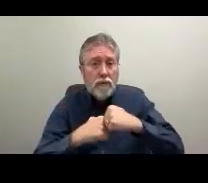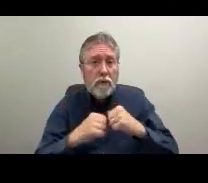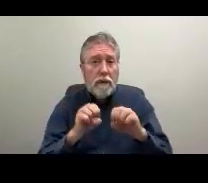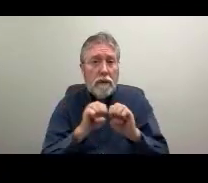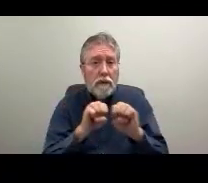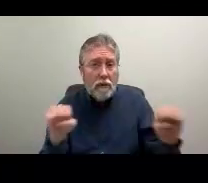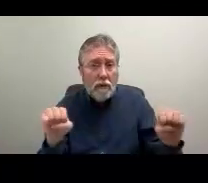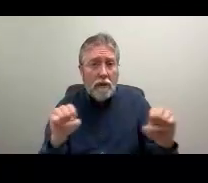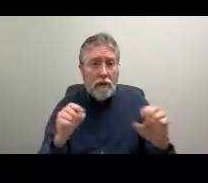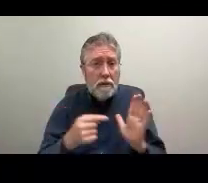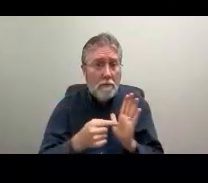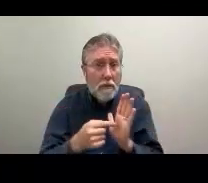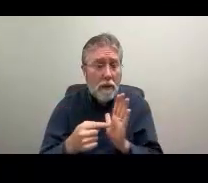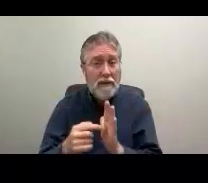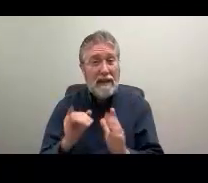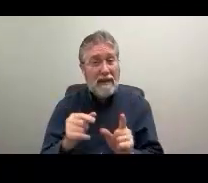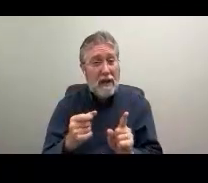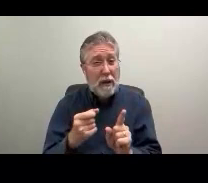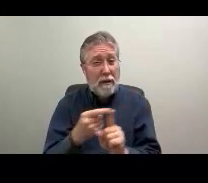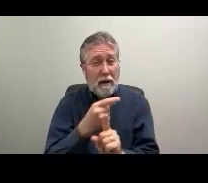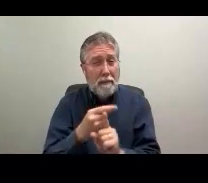anomalía.